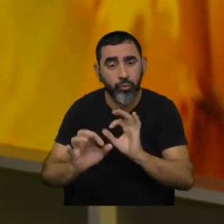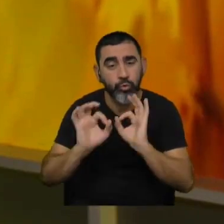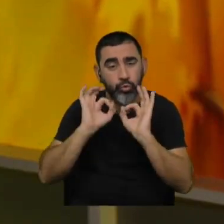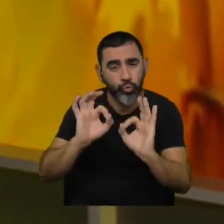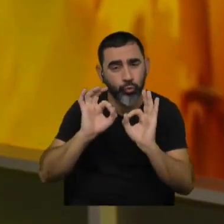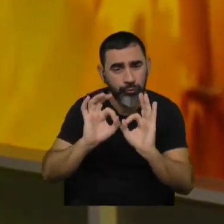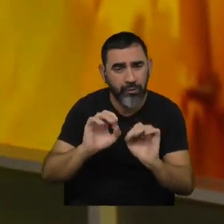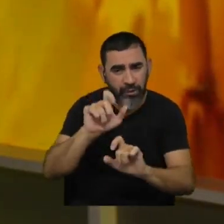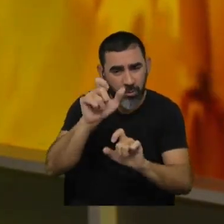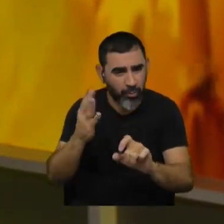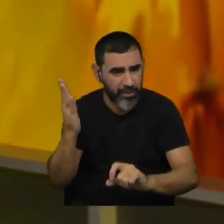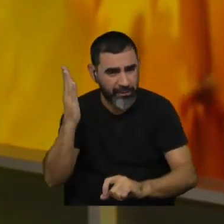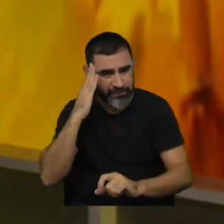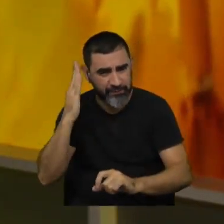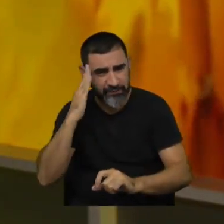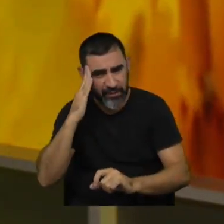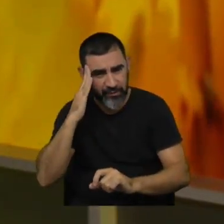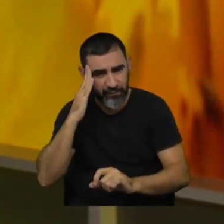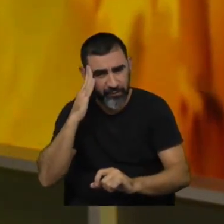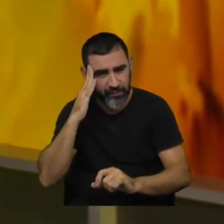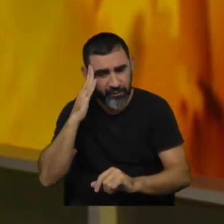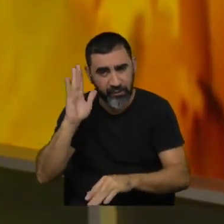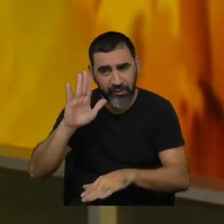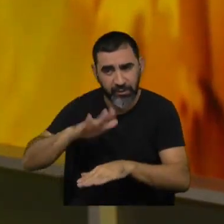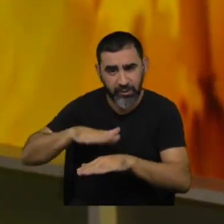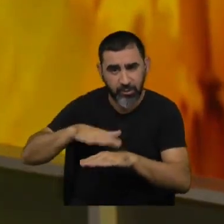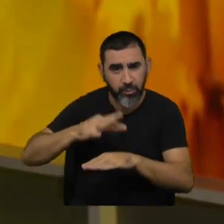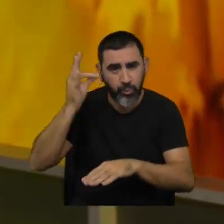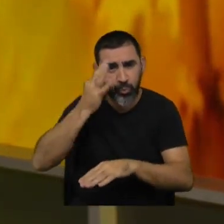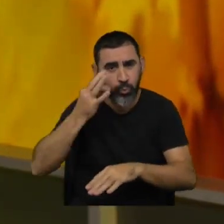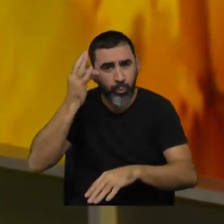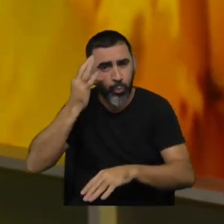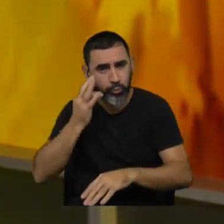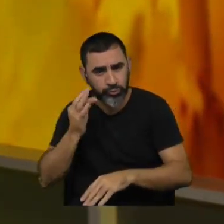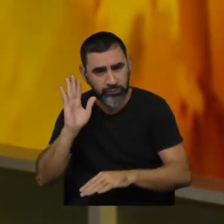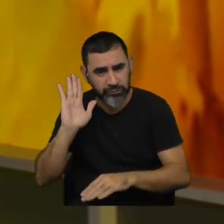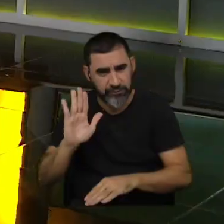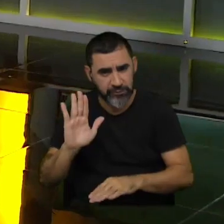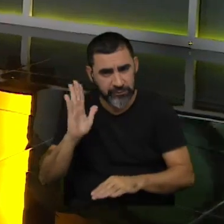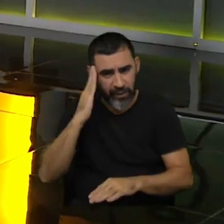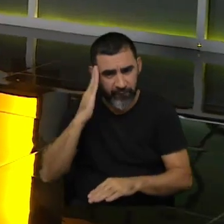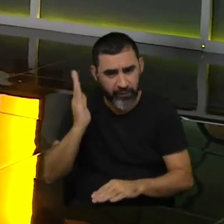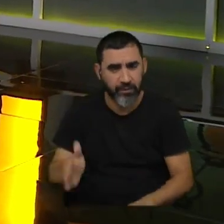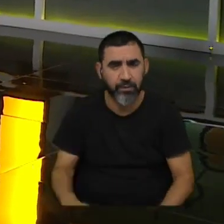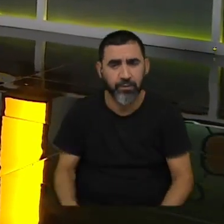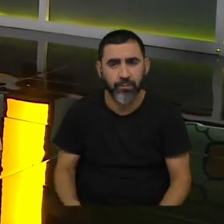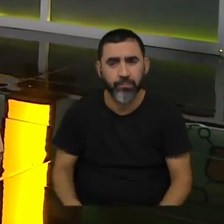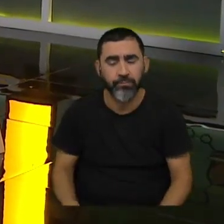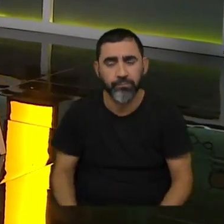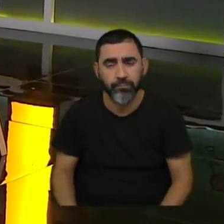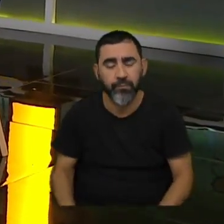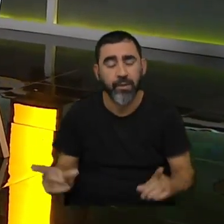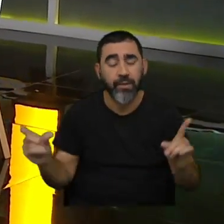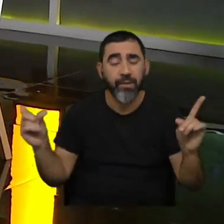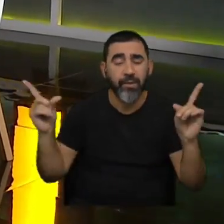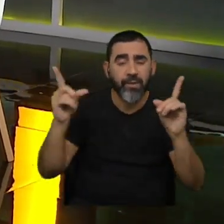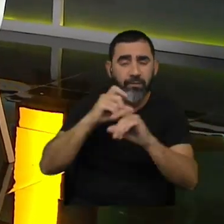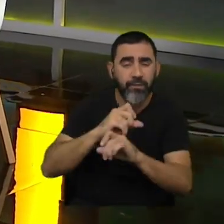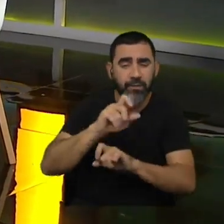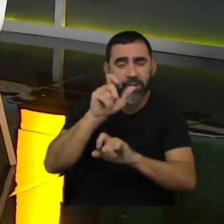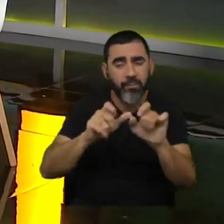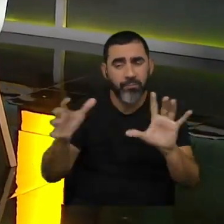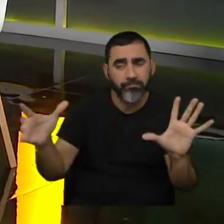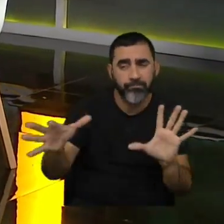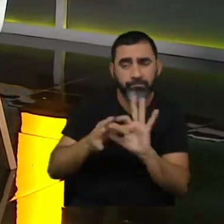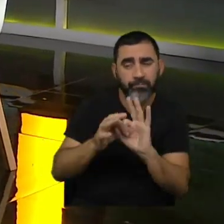gente conoce a los demás responsables de la polinización? No, yo creo que es difícil a veces que la gente asocie